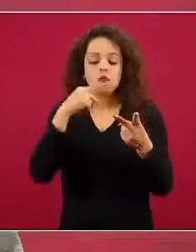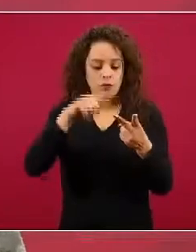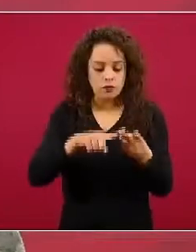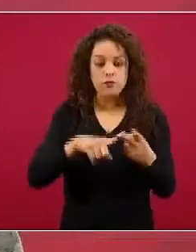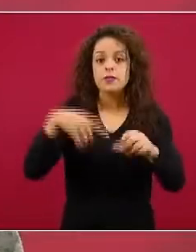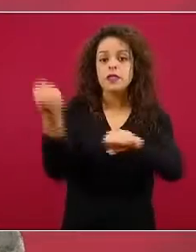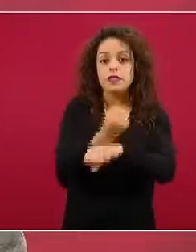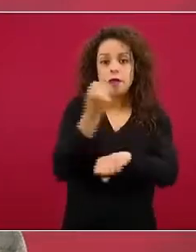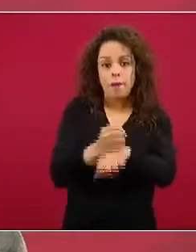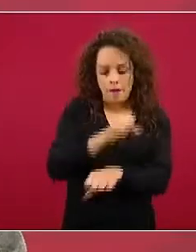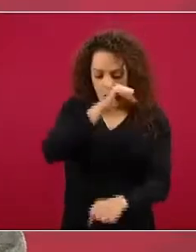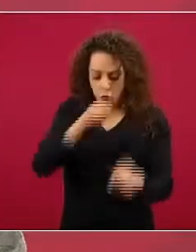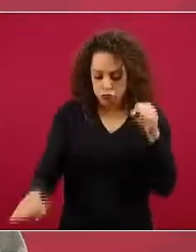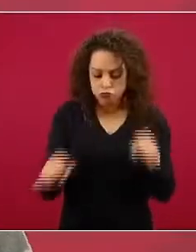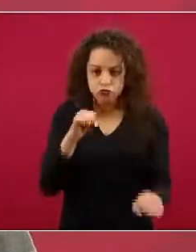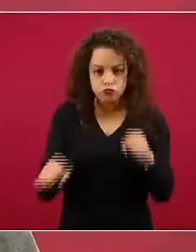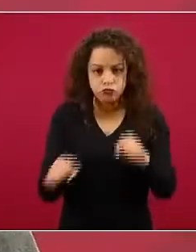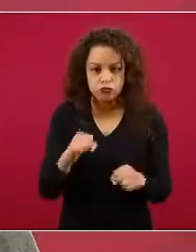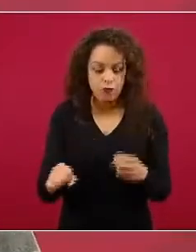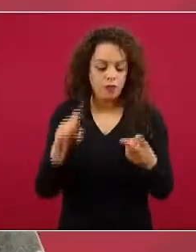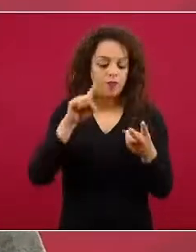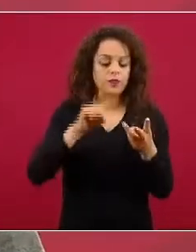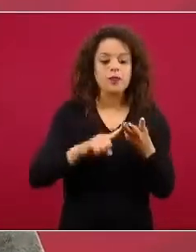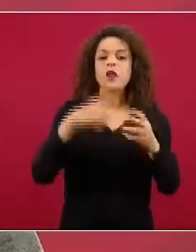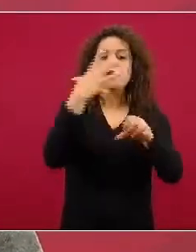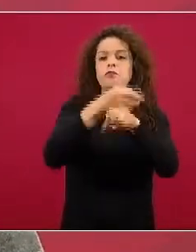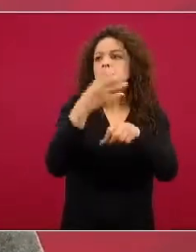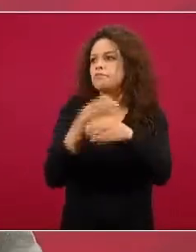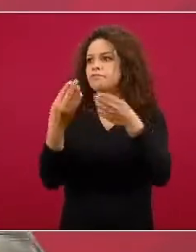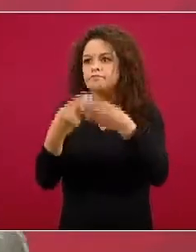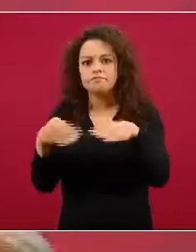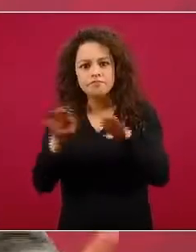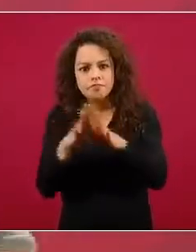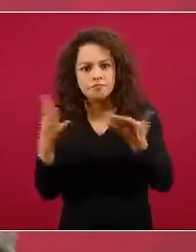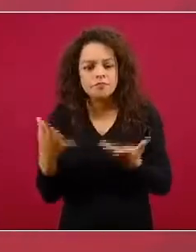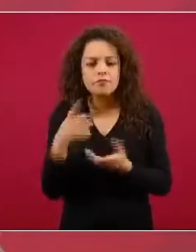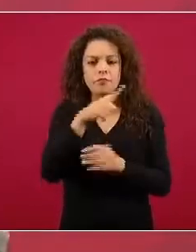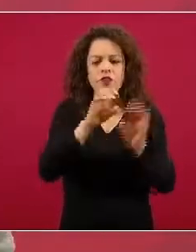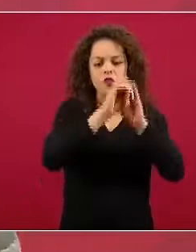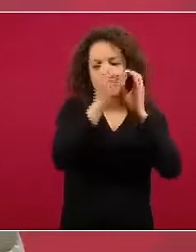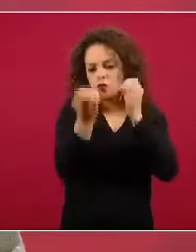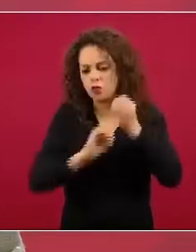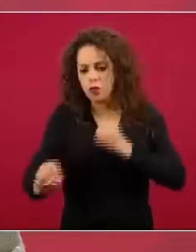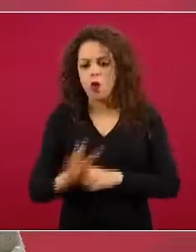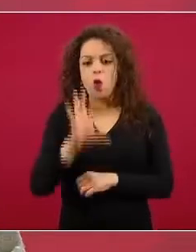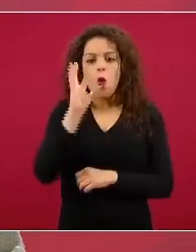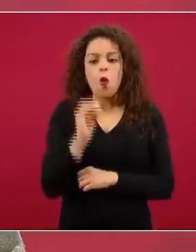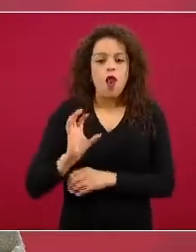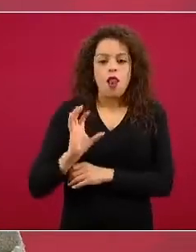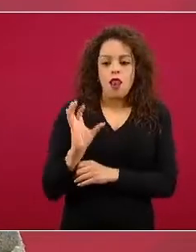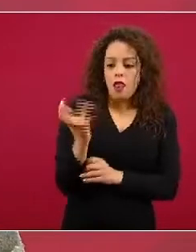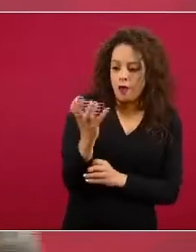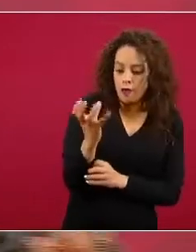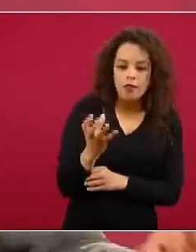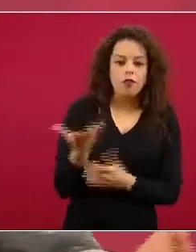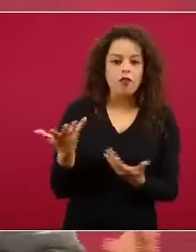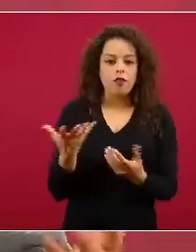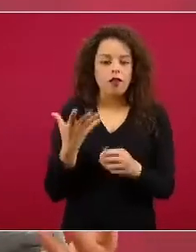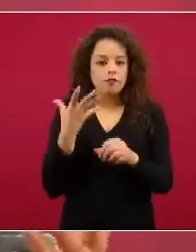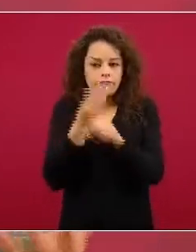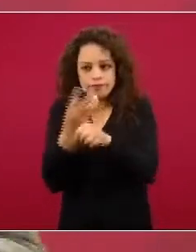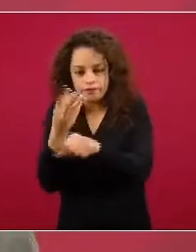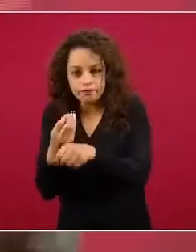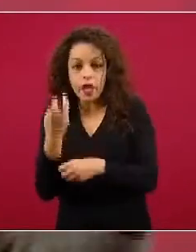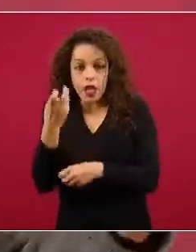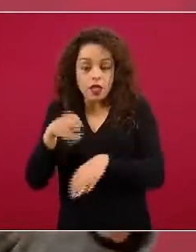y reparan plomería, salen y reparan lavadoras, salen